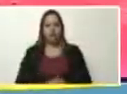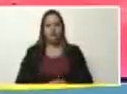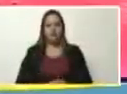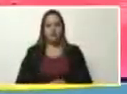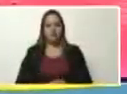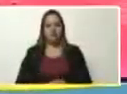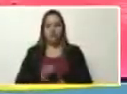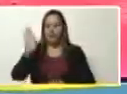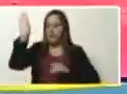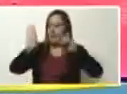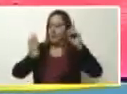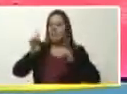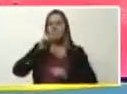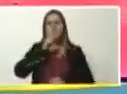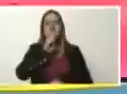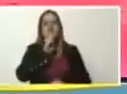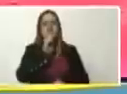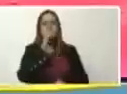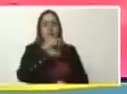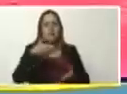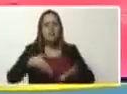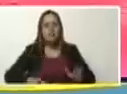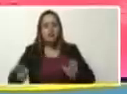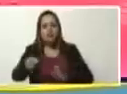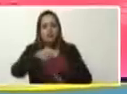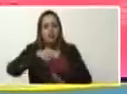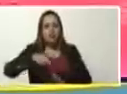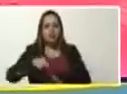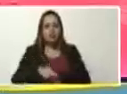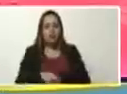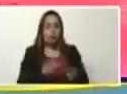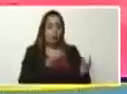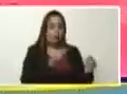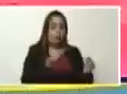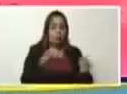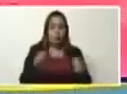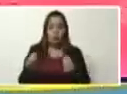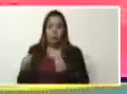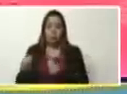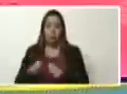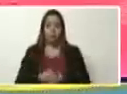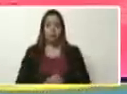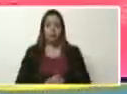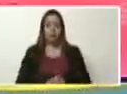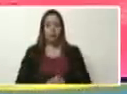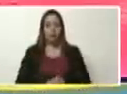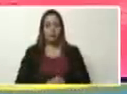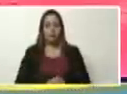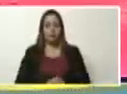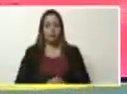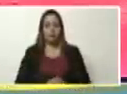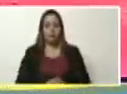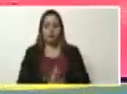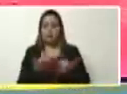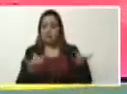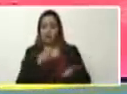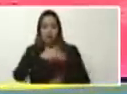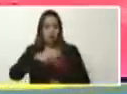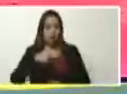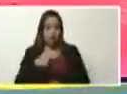Levanten la mano los que no habían nacido de ustedes. Mira, varios. ¿Ah? Y ya estábamos nosotros,